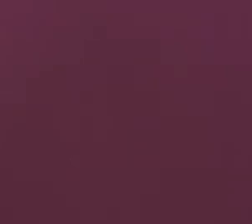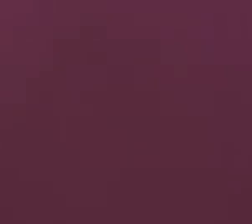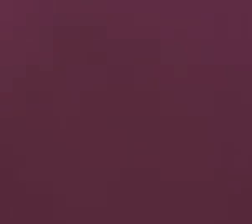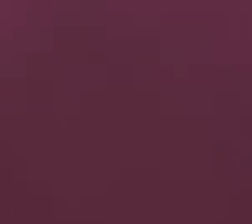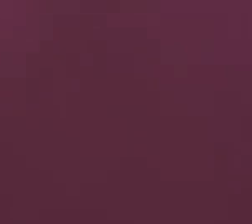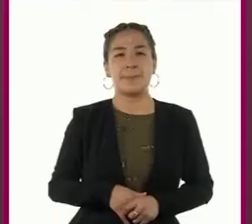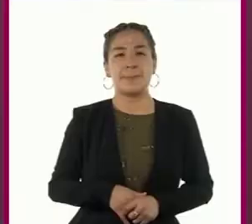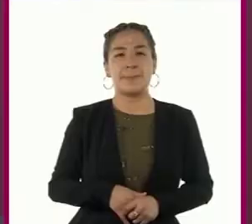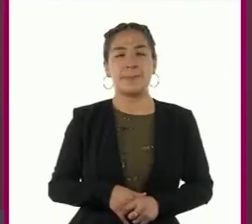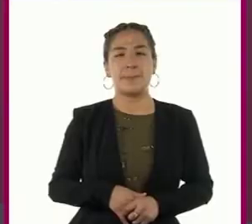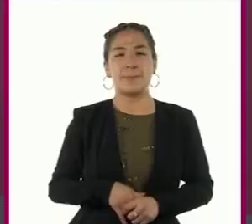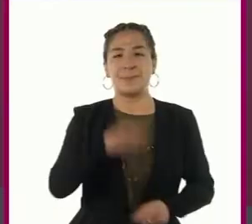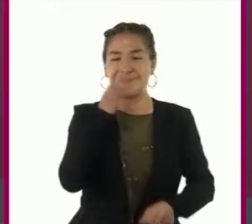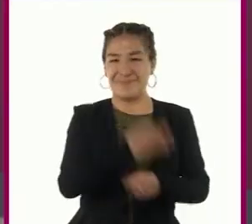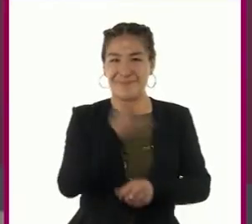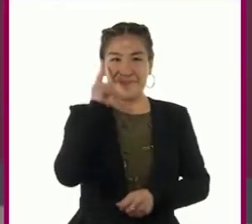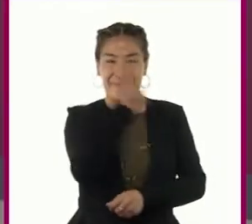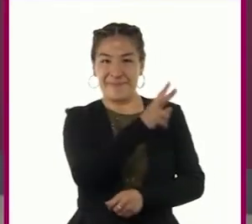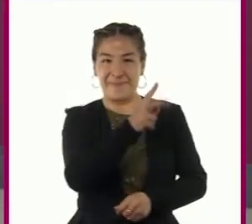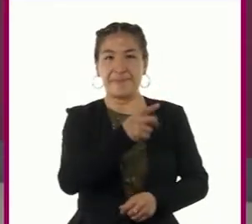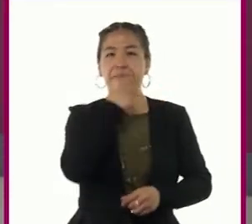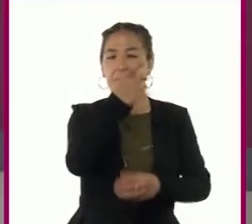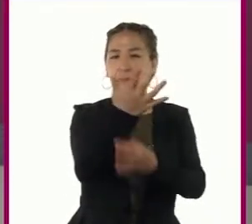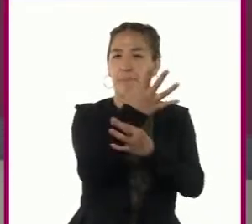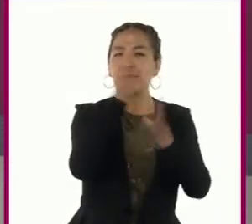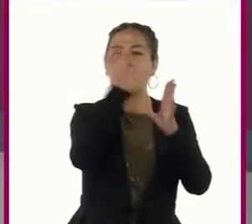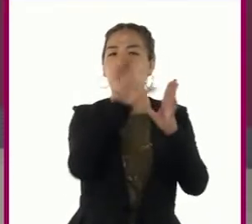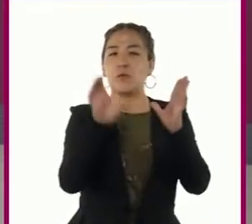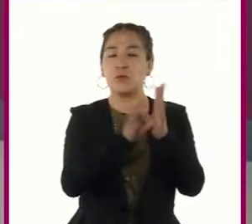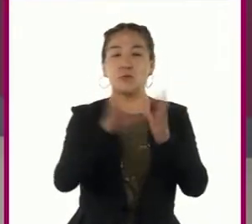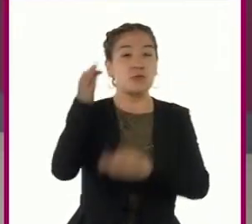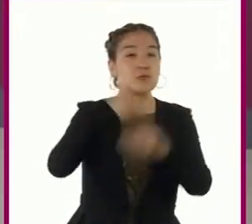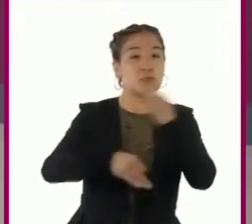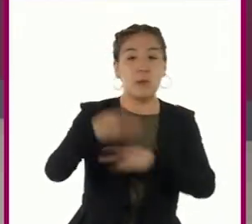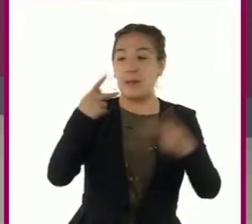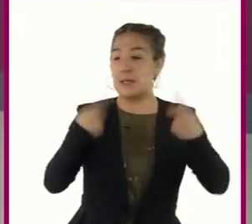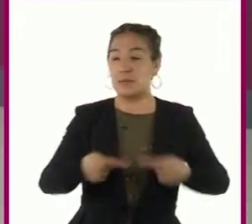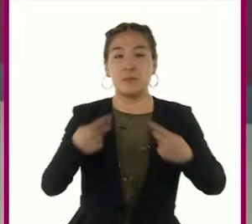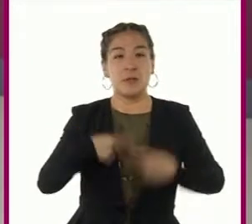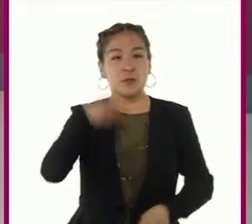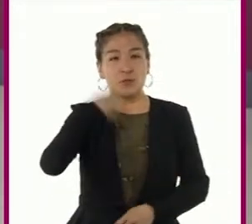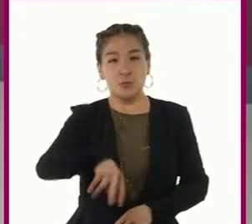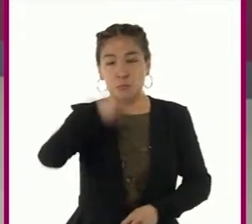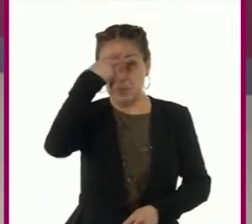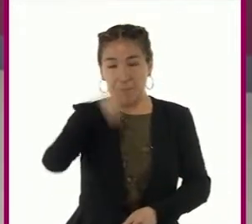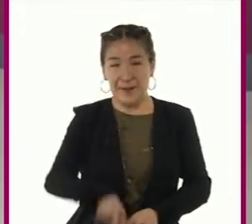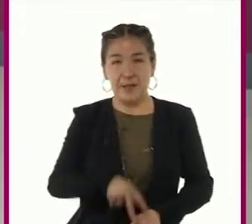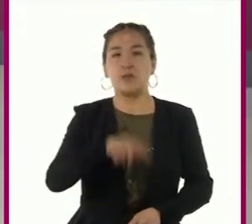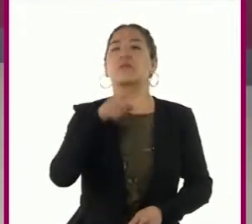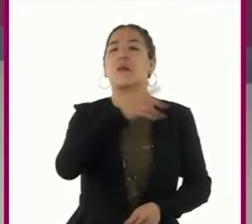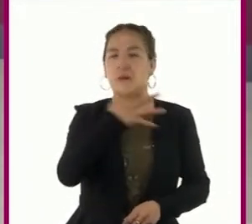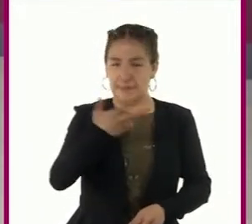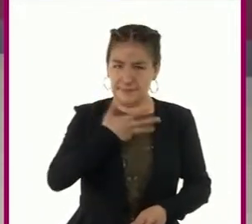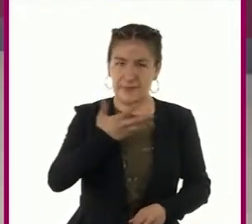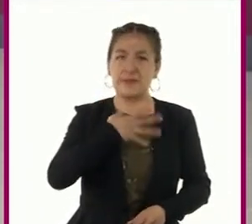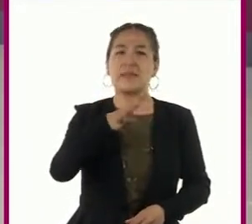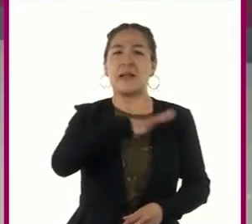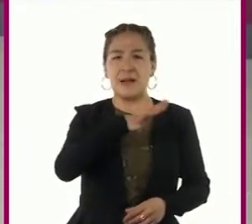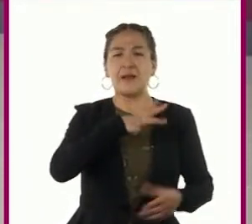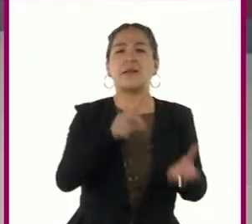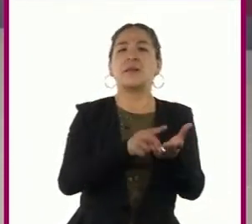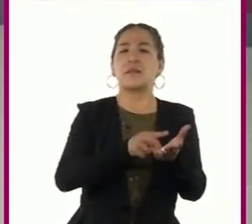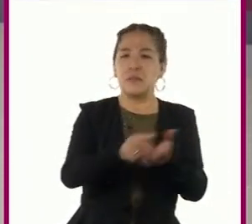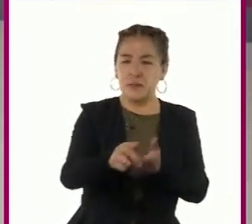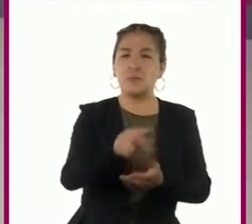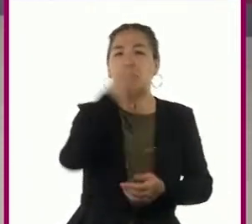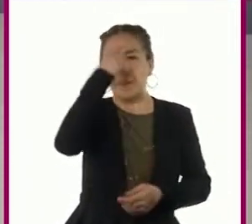Como lo estipula la Constitución, las ciudadanas y los ciudadanos mexicanos tenemos derecho a votar en las elecciones y poder